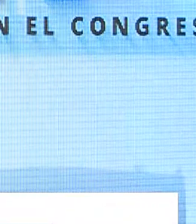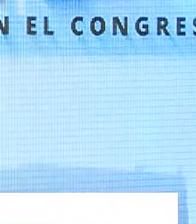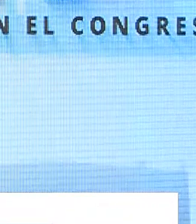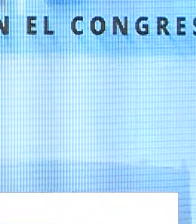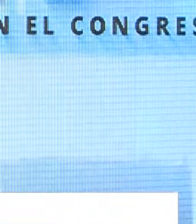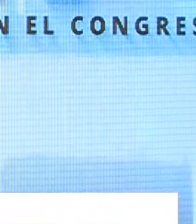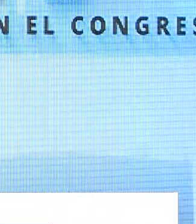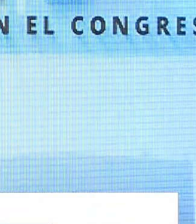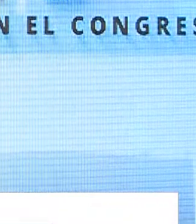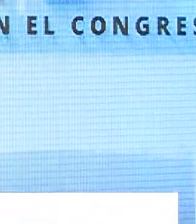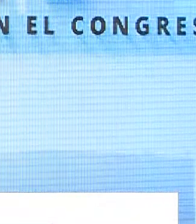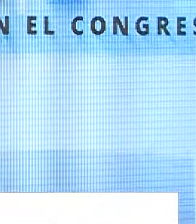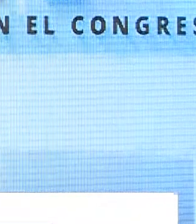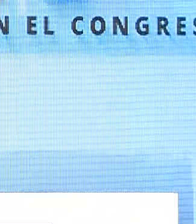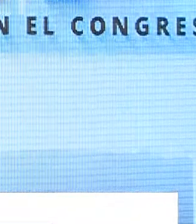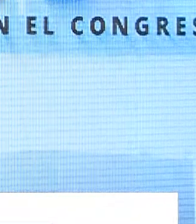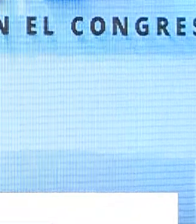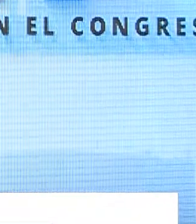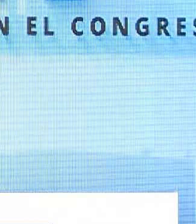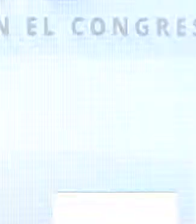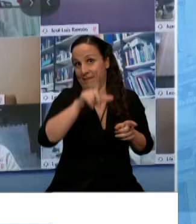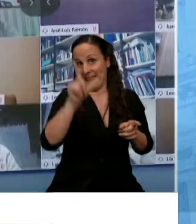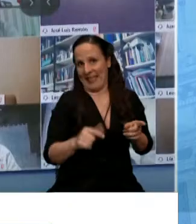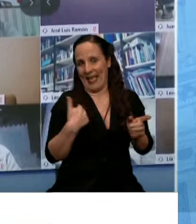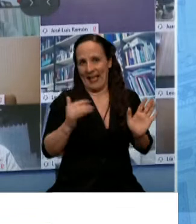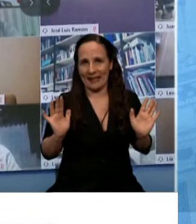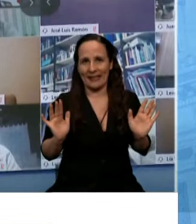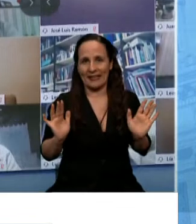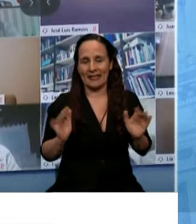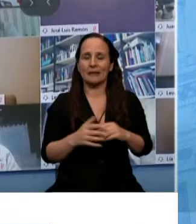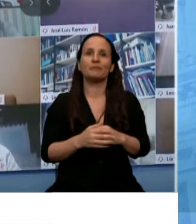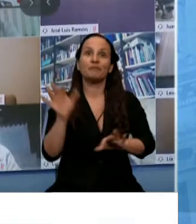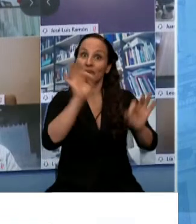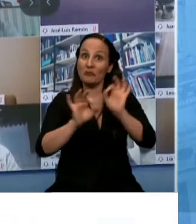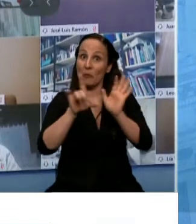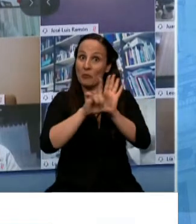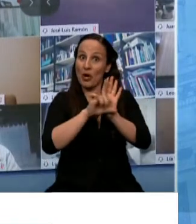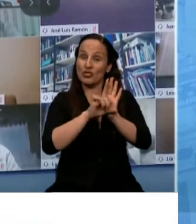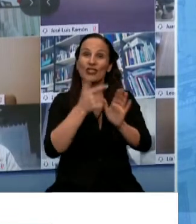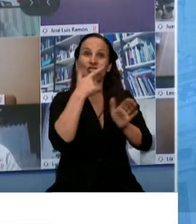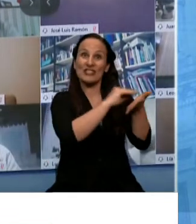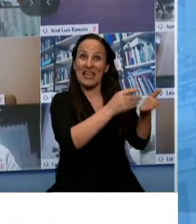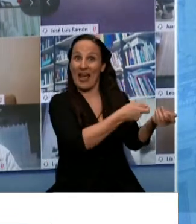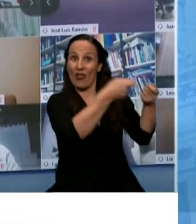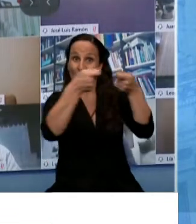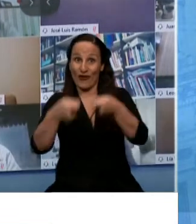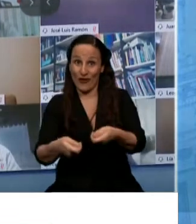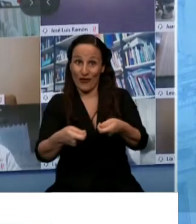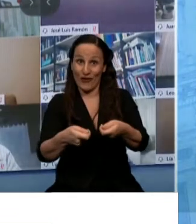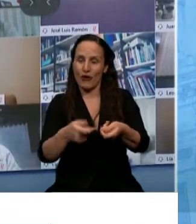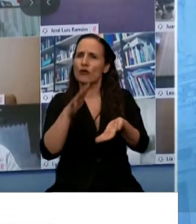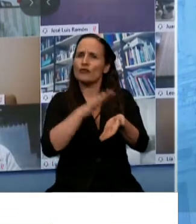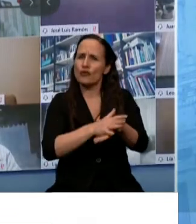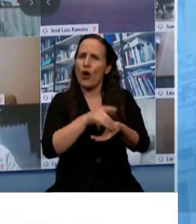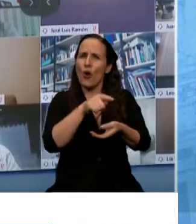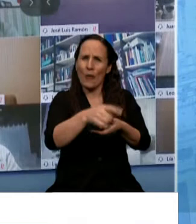forman parte de esta actividad, sino también para los consumidores. Este proyecto que viene del Senado de sostenimiento y